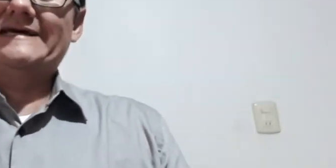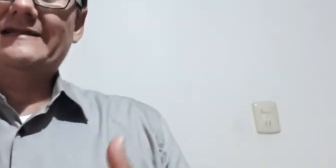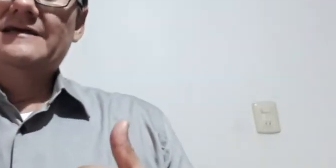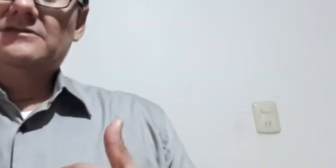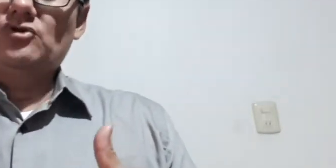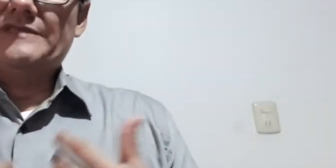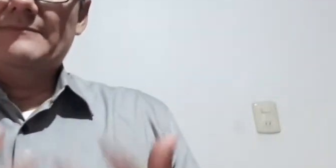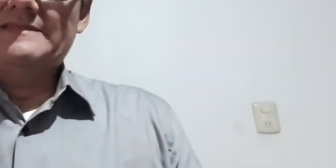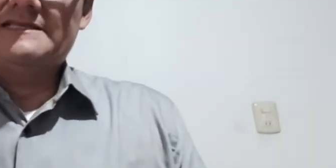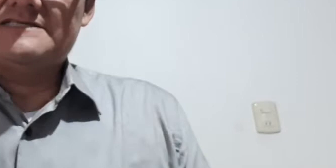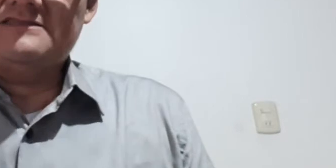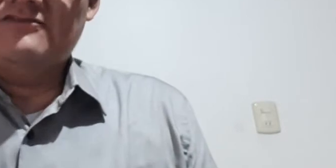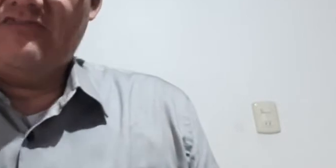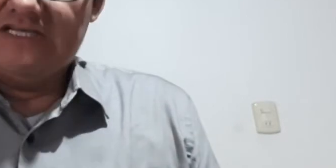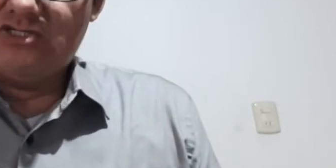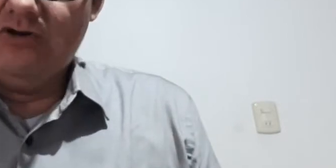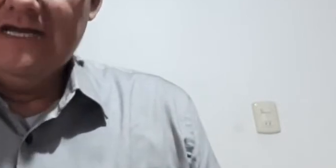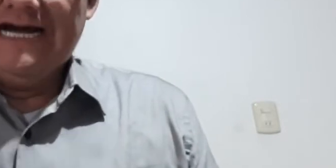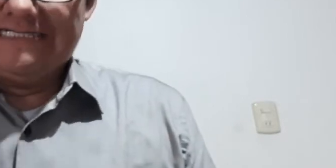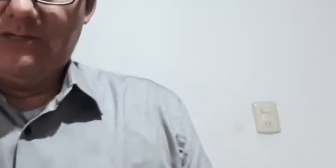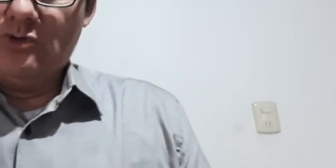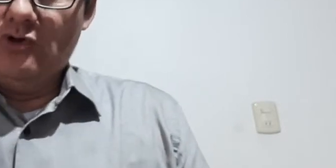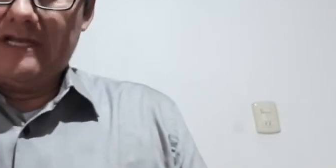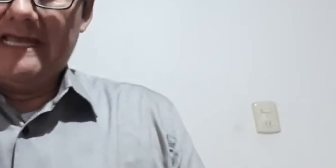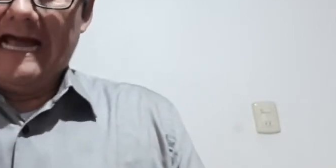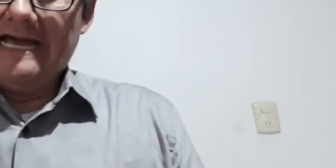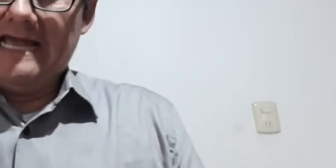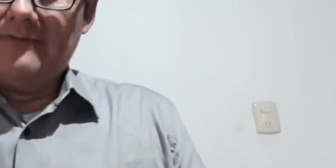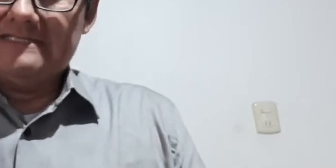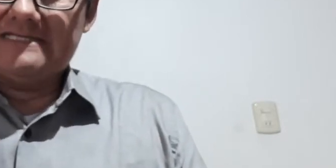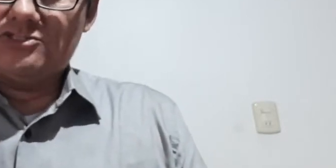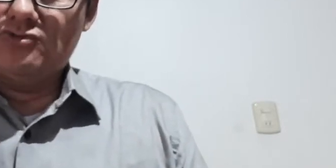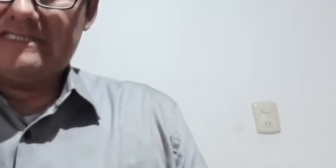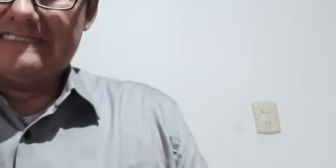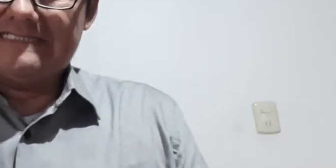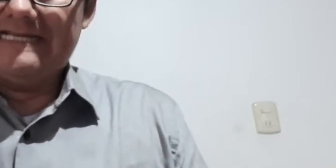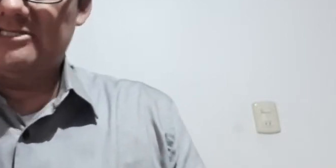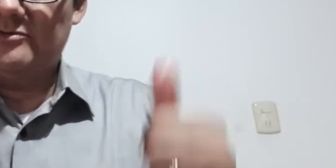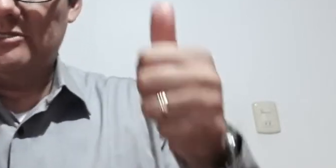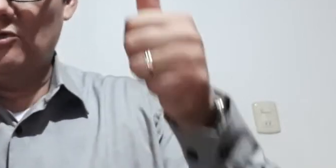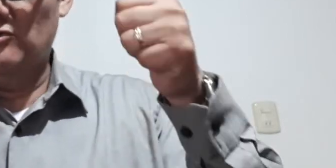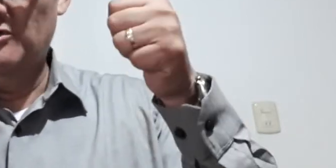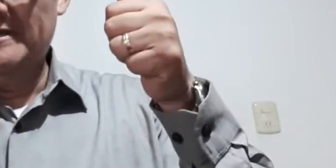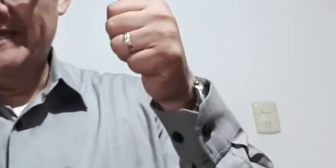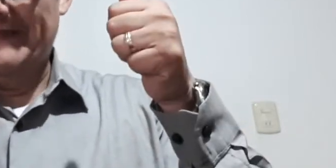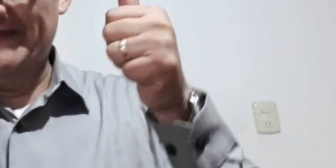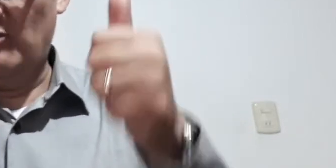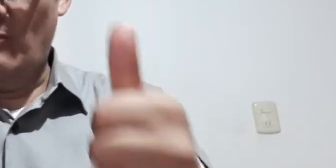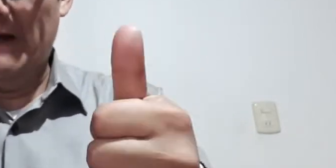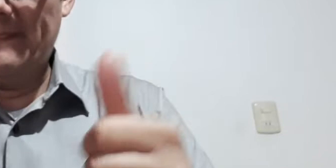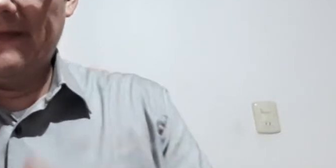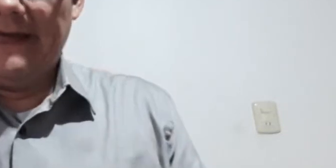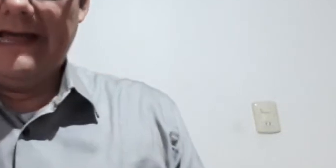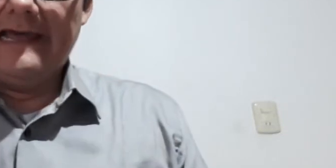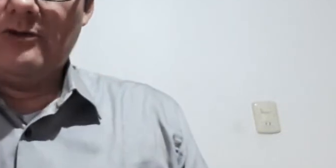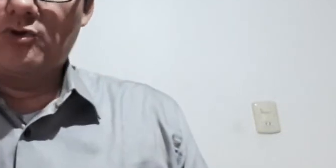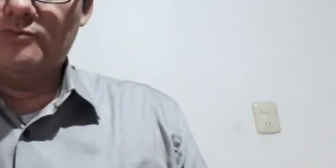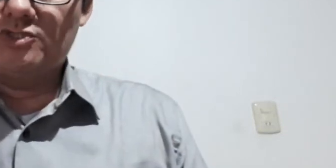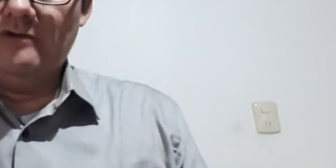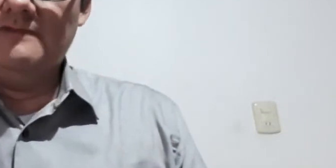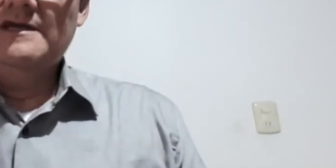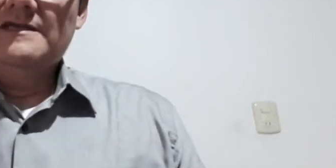no estar totalmente satisfecho, aseguró que hay avances sustanciales, sobre todo en el combate a